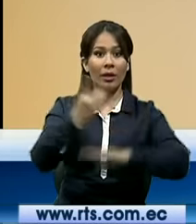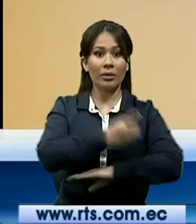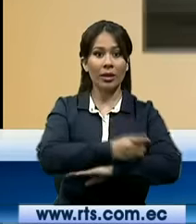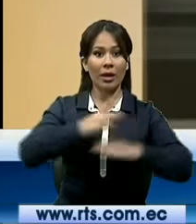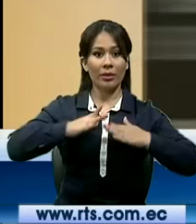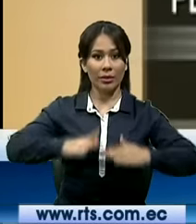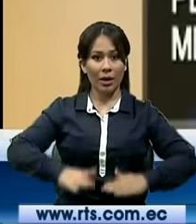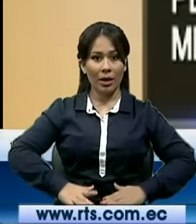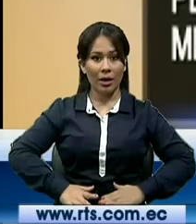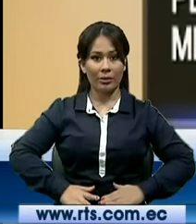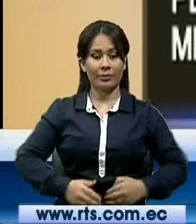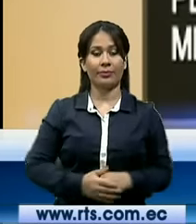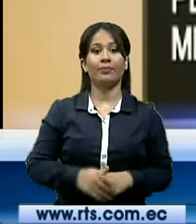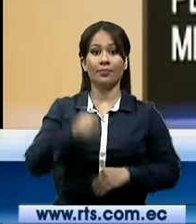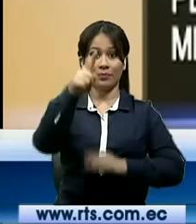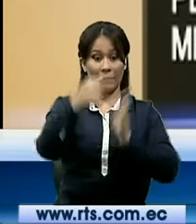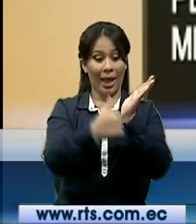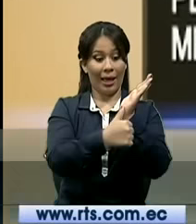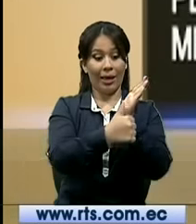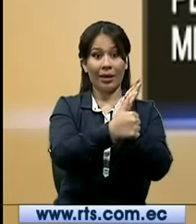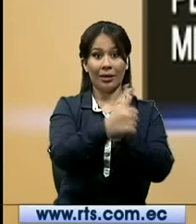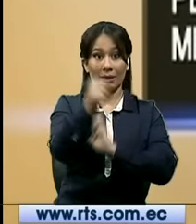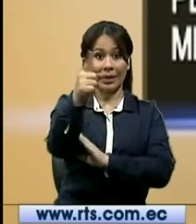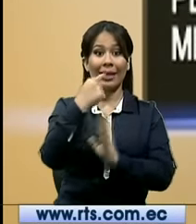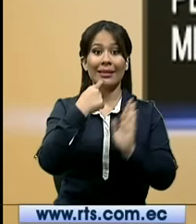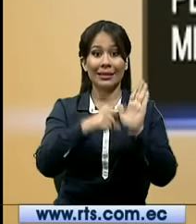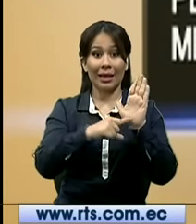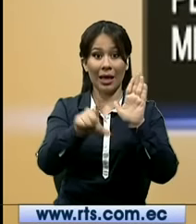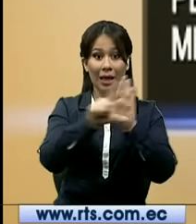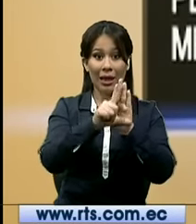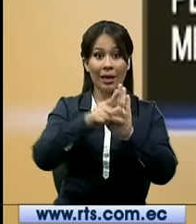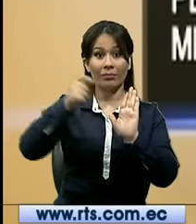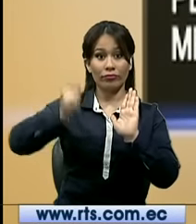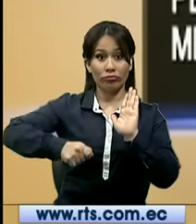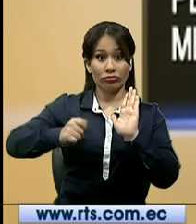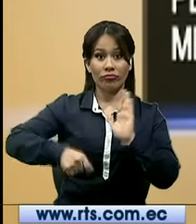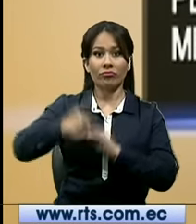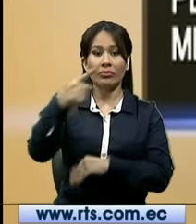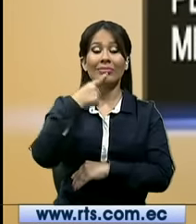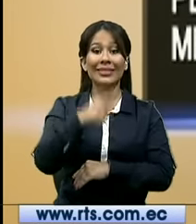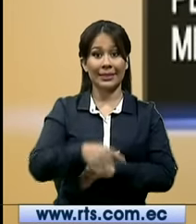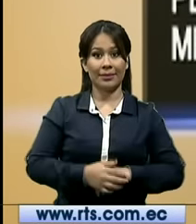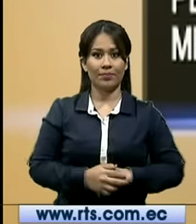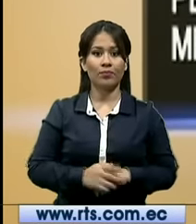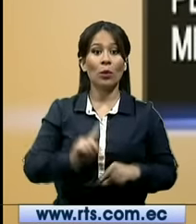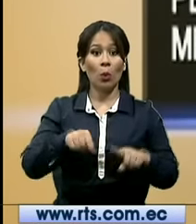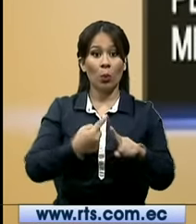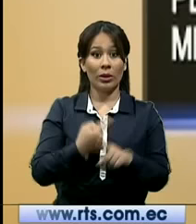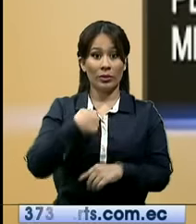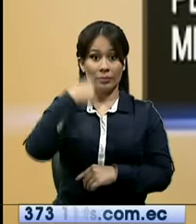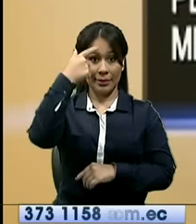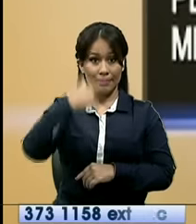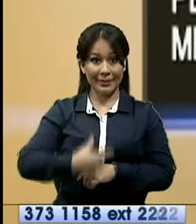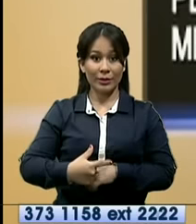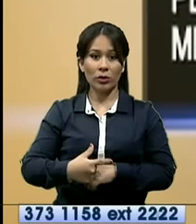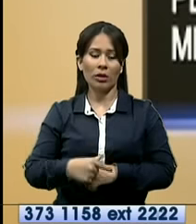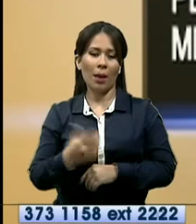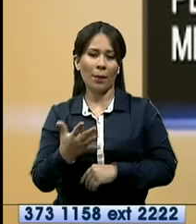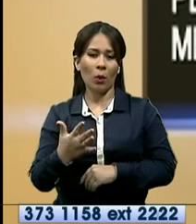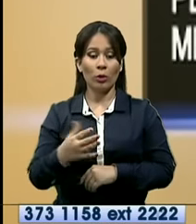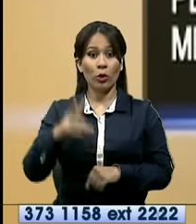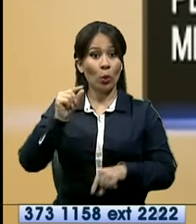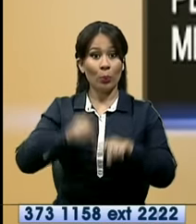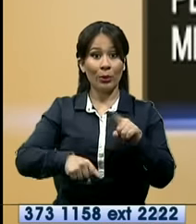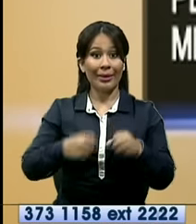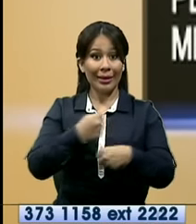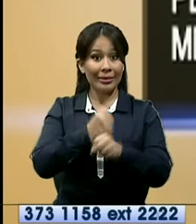artículo 152 del Código Orgánico Integral Penal, en su numeral 2, establece que en casos de incapacidad de 9 a 30 días,